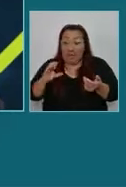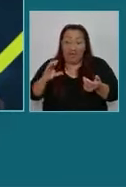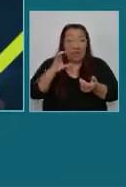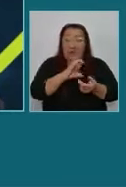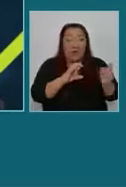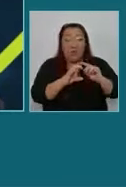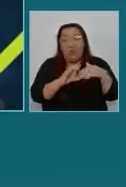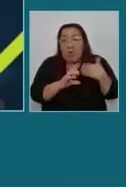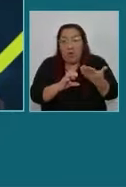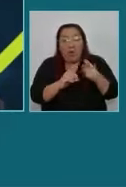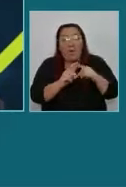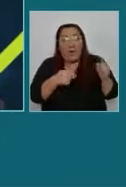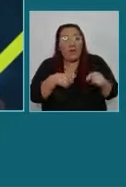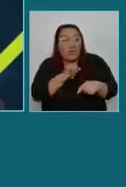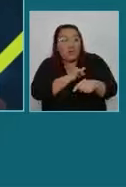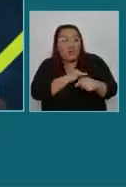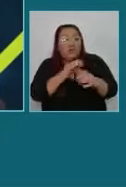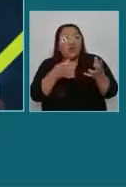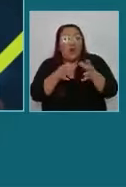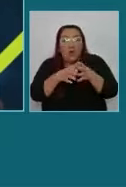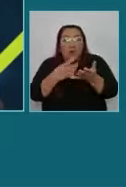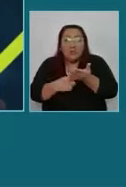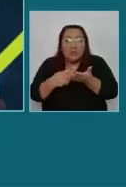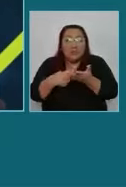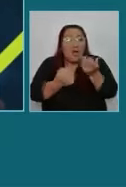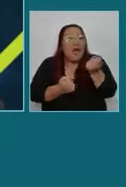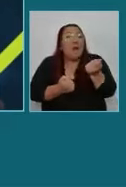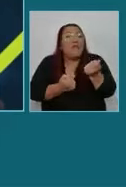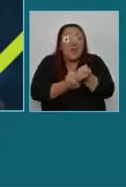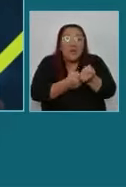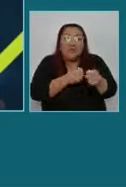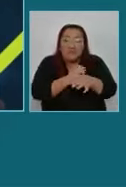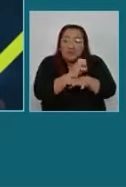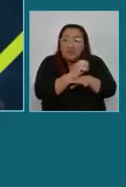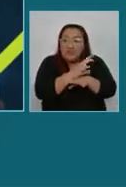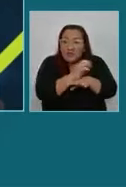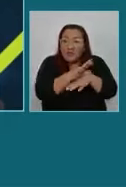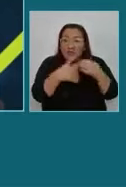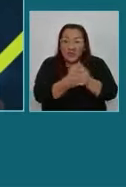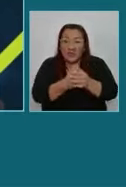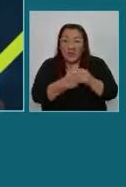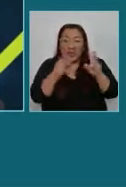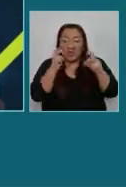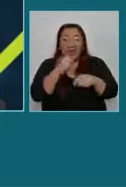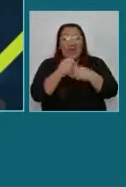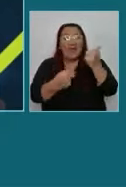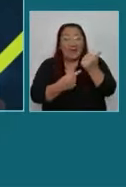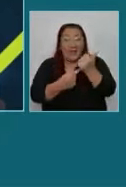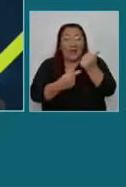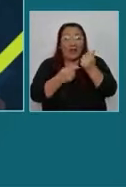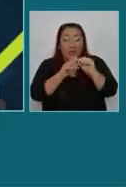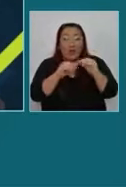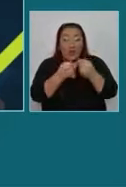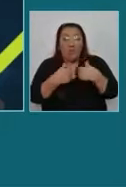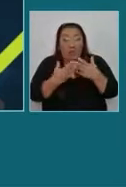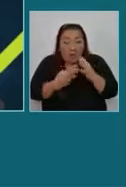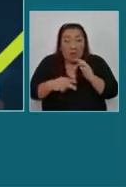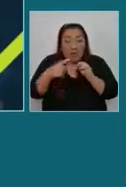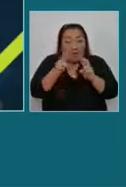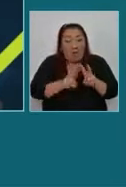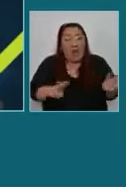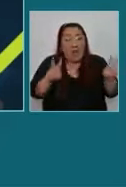brindar un valor institucional y un valor en know-how y soporte en cuanto a la validación de las estrategias o tecnologías en el sector. Podemos incrementar el